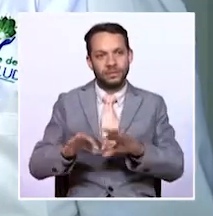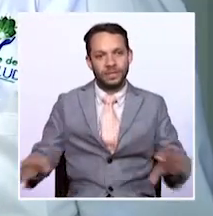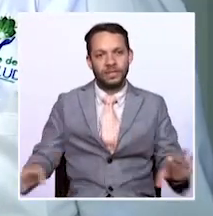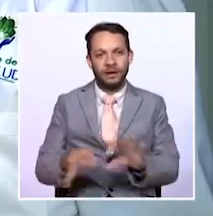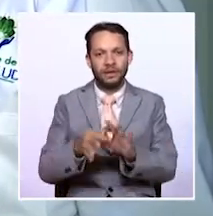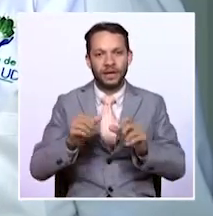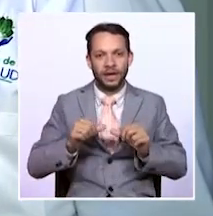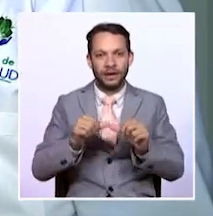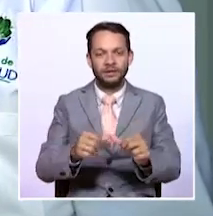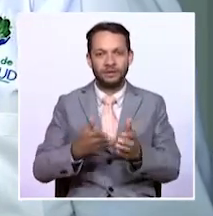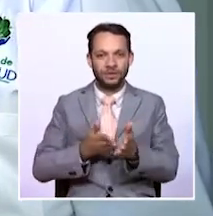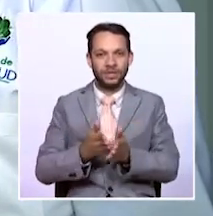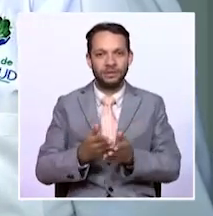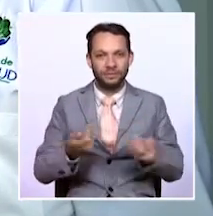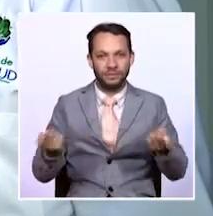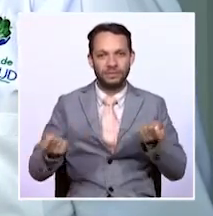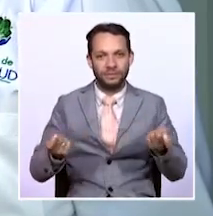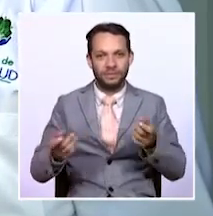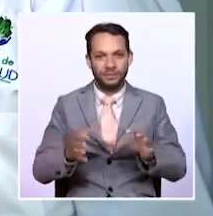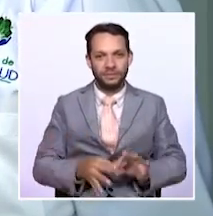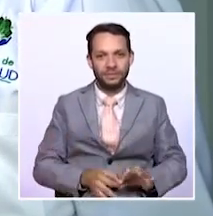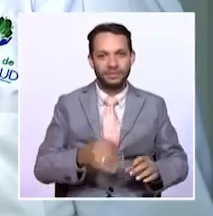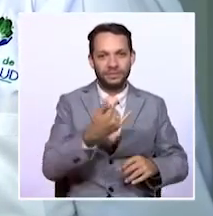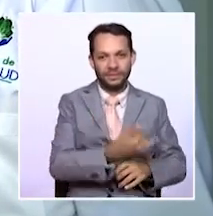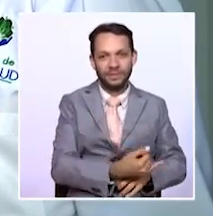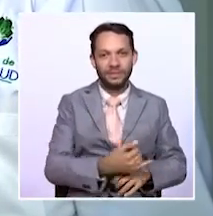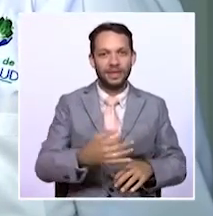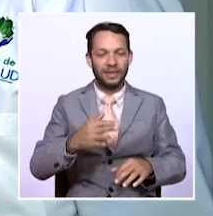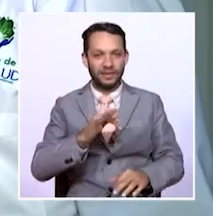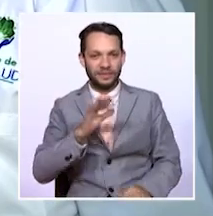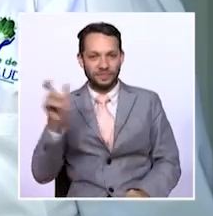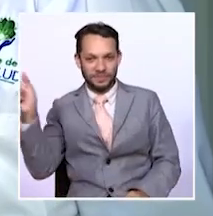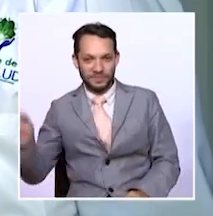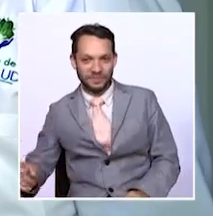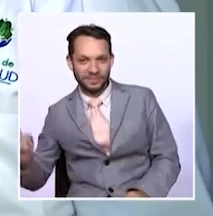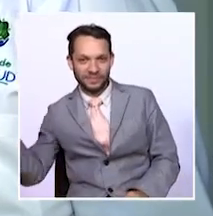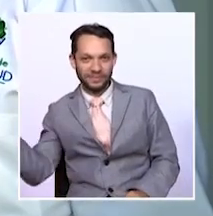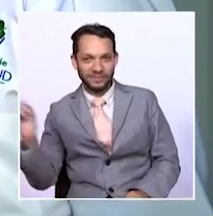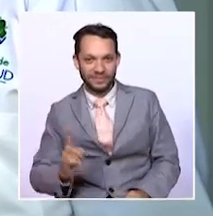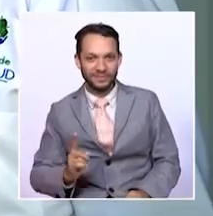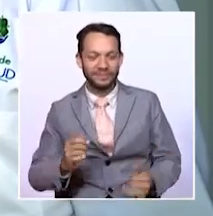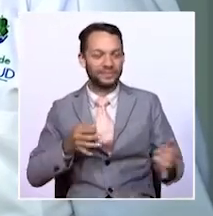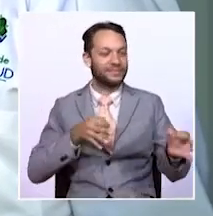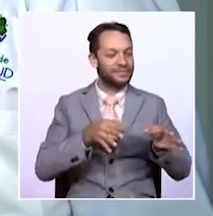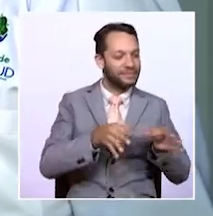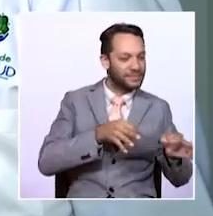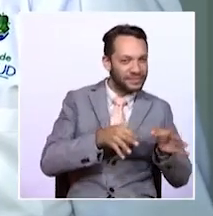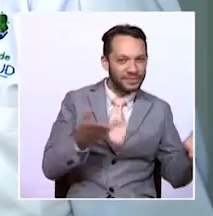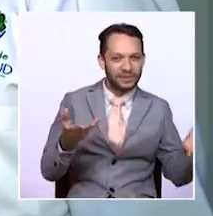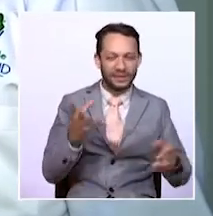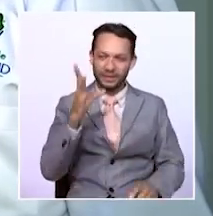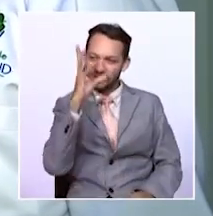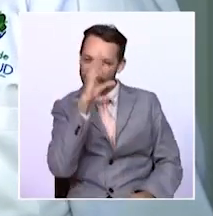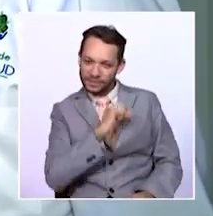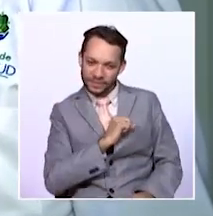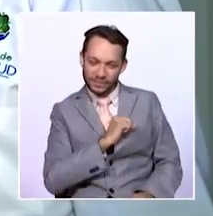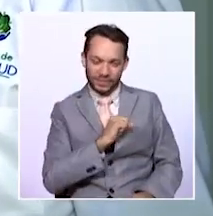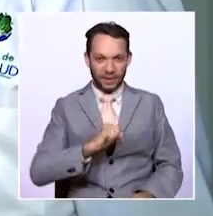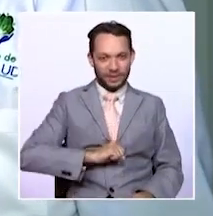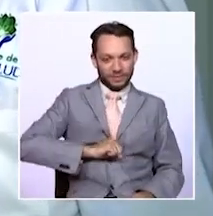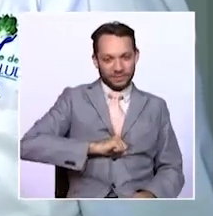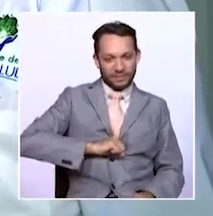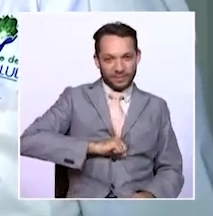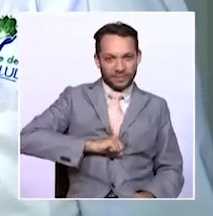ejemplo. Entonces, siempre que el paciente llega con un dolor lumbar y tras hacer los diferentes procesos diagnósticos desde la parte